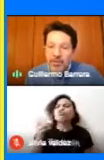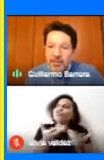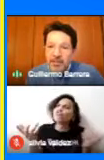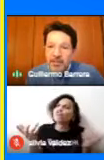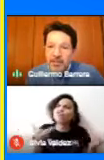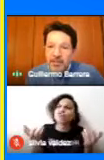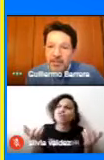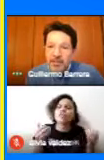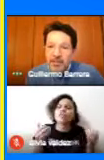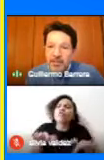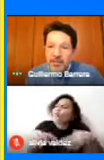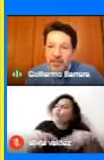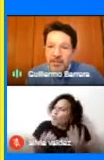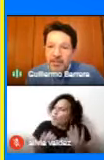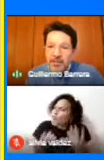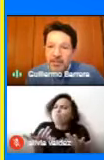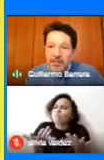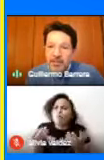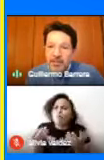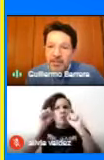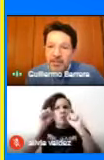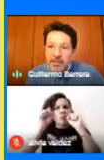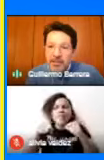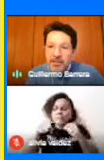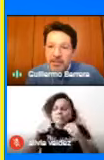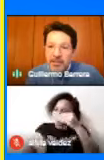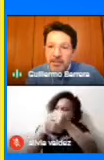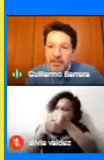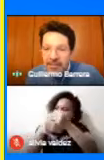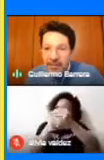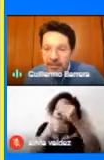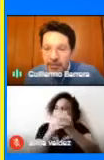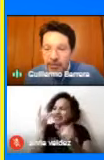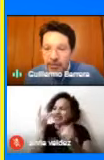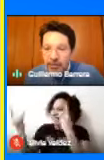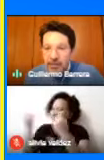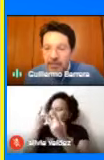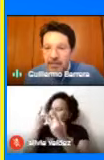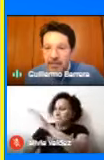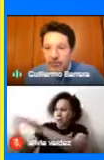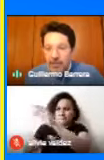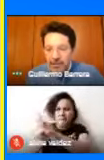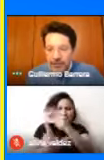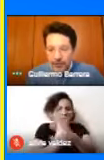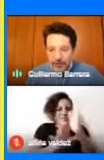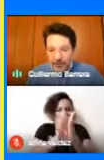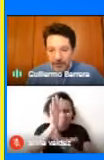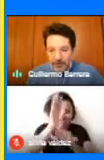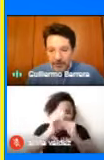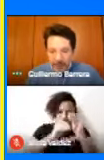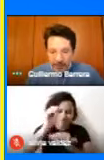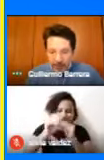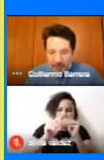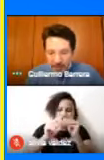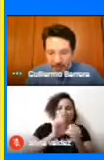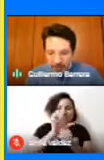y cómo se pueden complementar los intereses que surgen en el desarrollo local de un